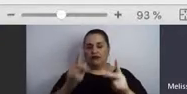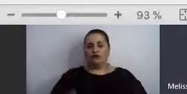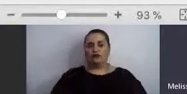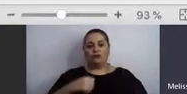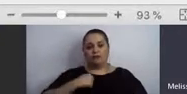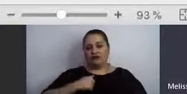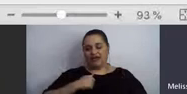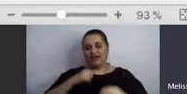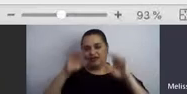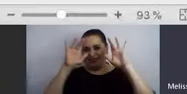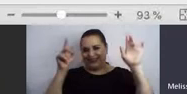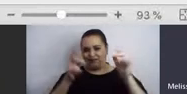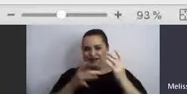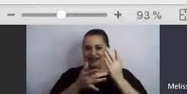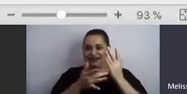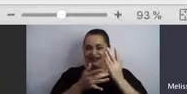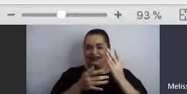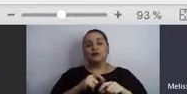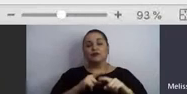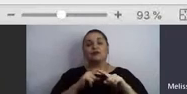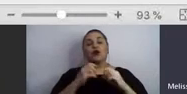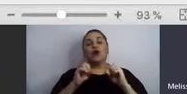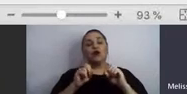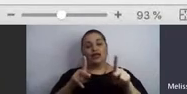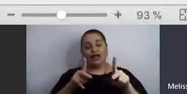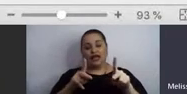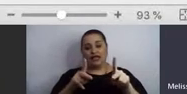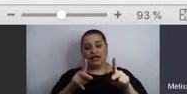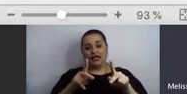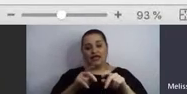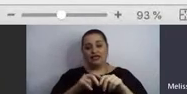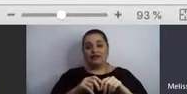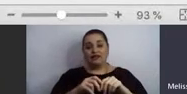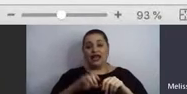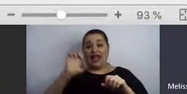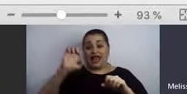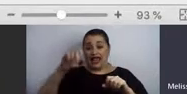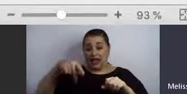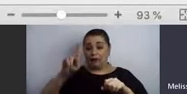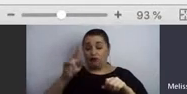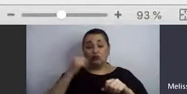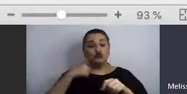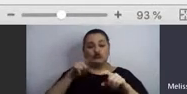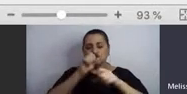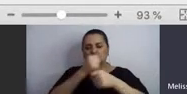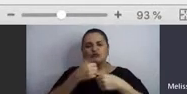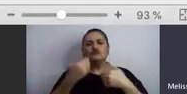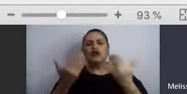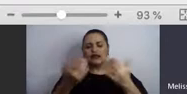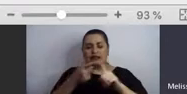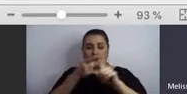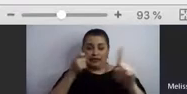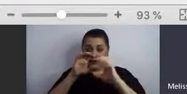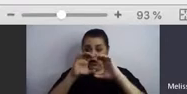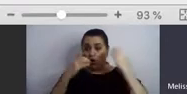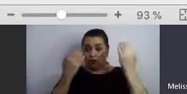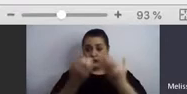por todo el tema técnico. Ok, bueno, entonces, sobre el EPU, ¿qué fue lo que nosotros hicimos, verdad? Desde la comisión,